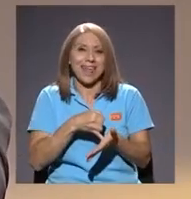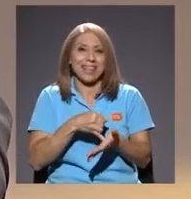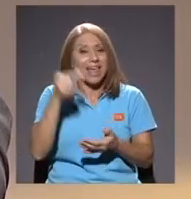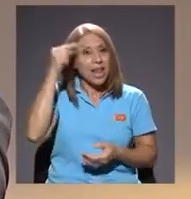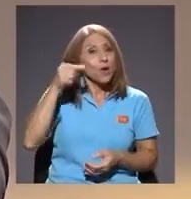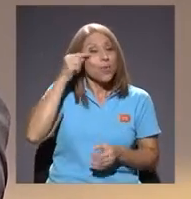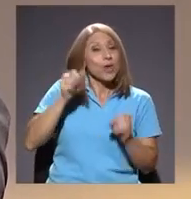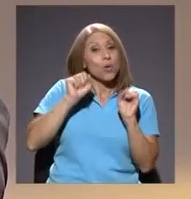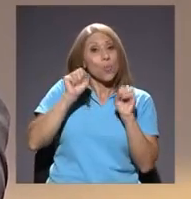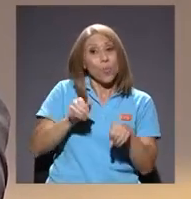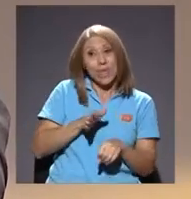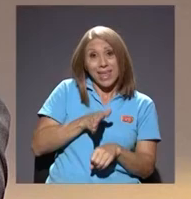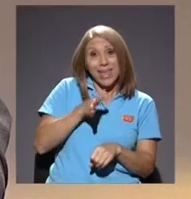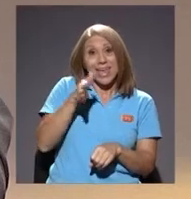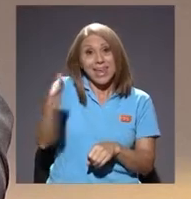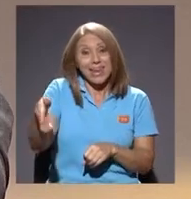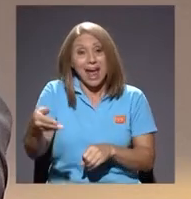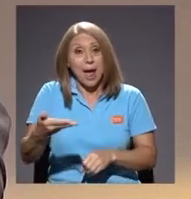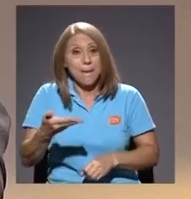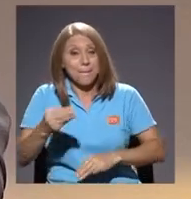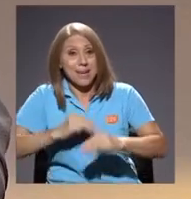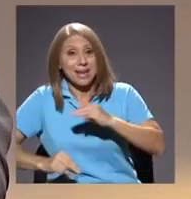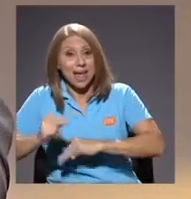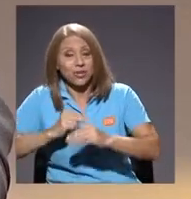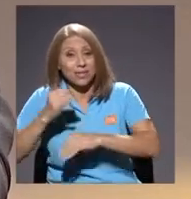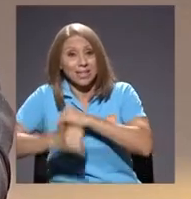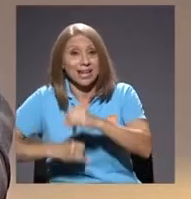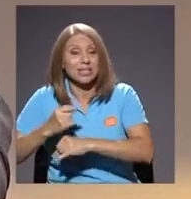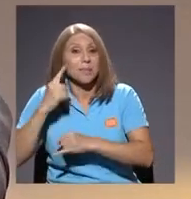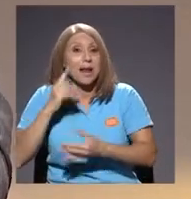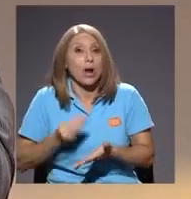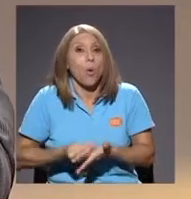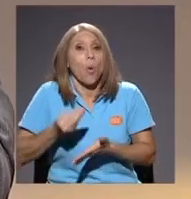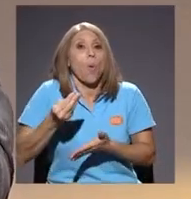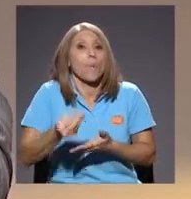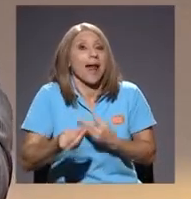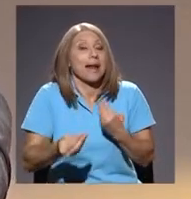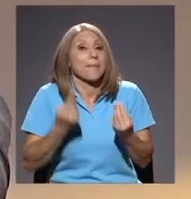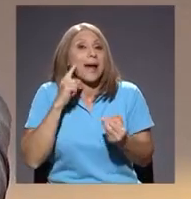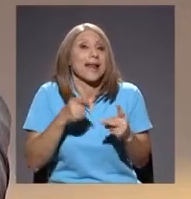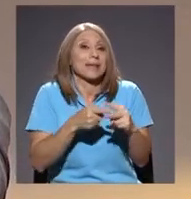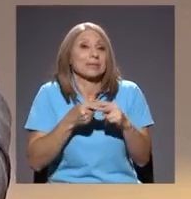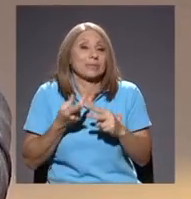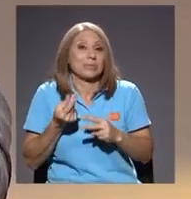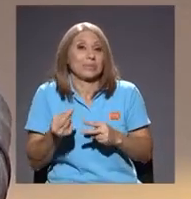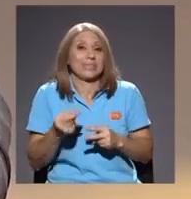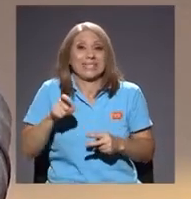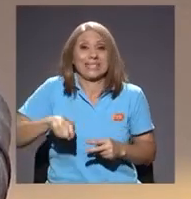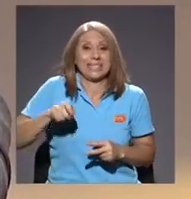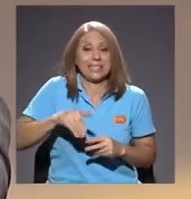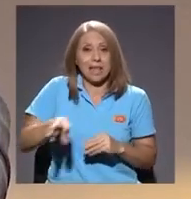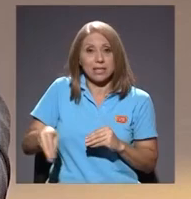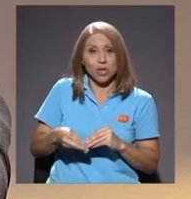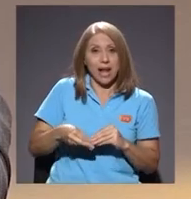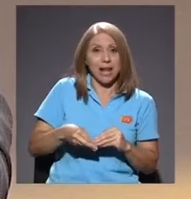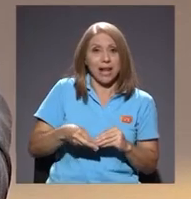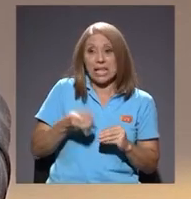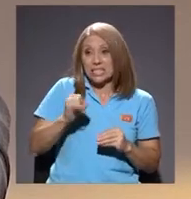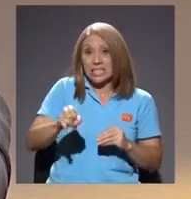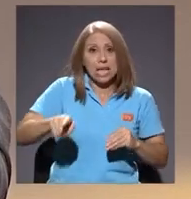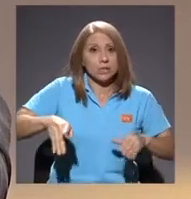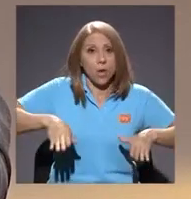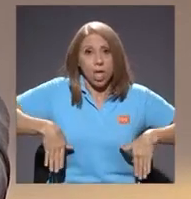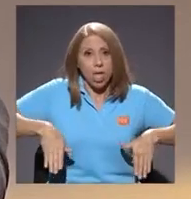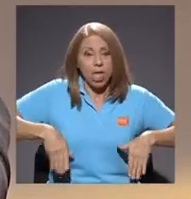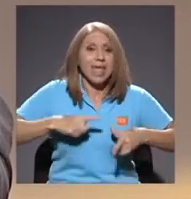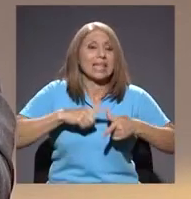comprar ese oxígeno adicional que tiene si no logra hacer eso la presión que va a poner sobre el mercado local va a